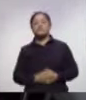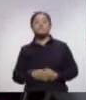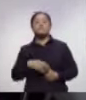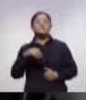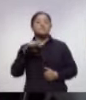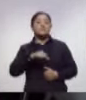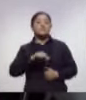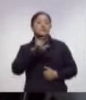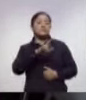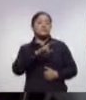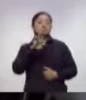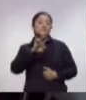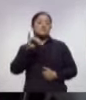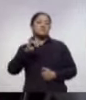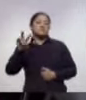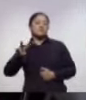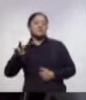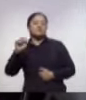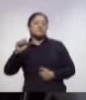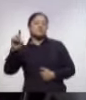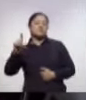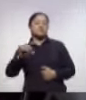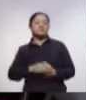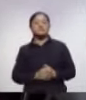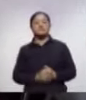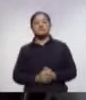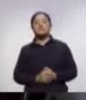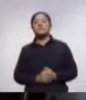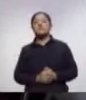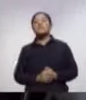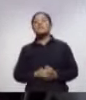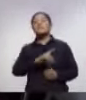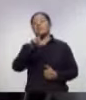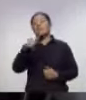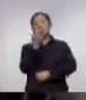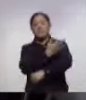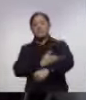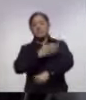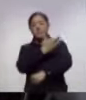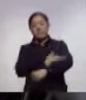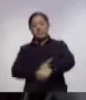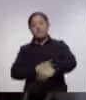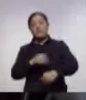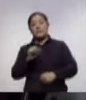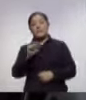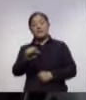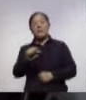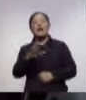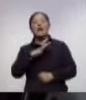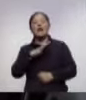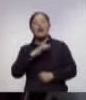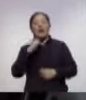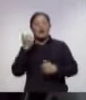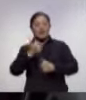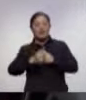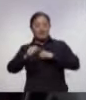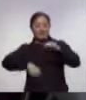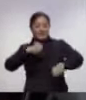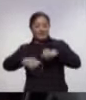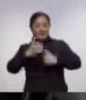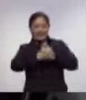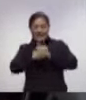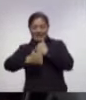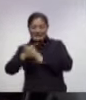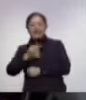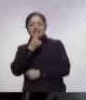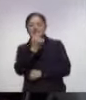usted. Entonces, el sábado tenemos la expo desde muy temprano. En la tarde, a partir de las 3 de la tarde, es la carrera infantil. Uh-huh. Esa no tienes